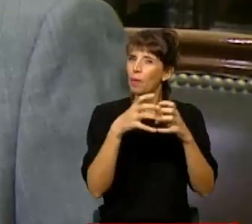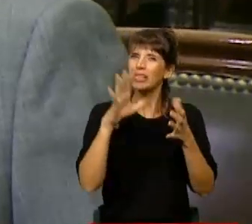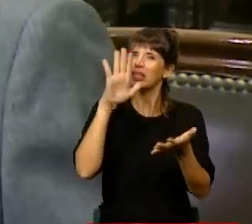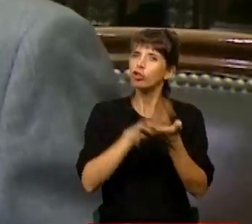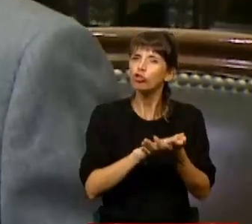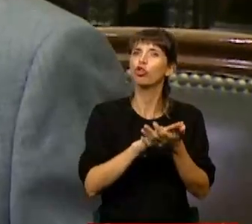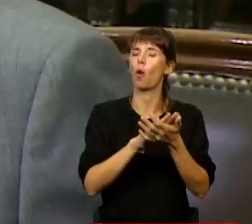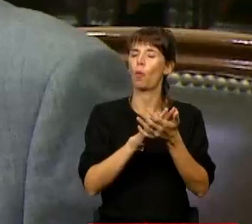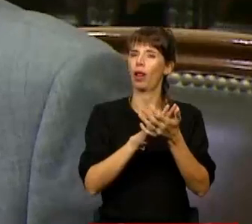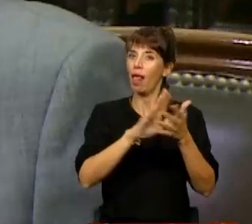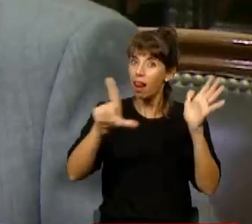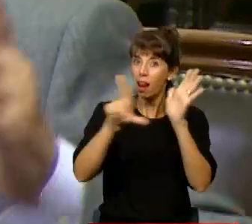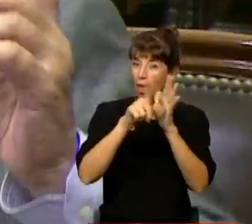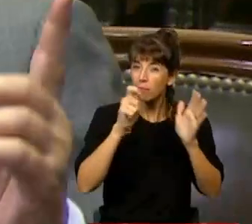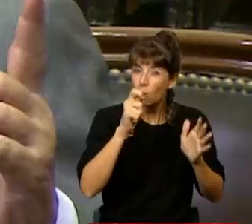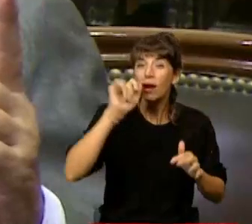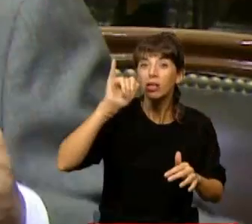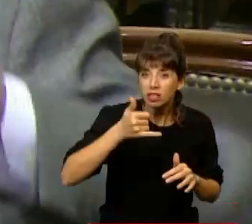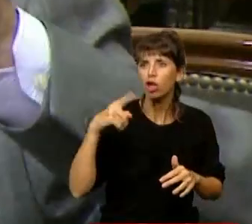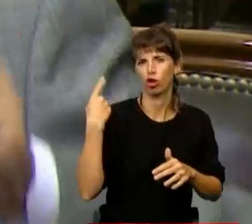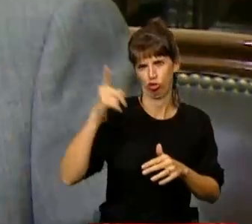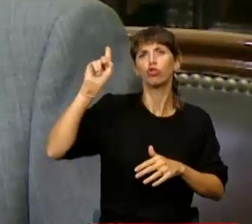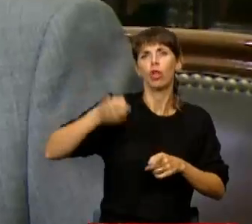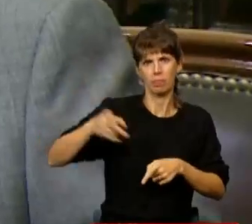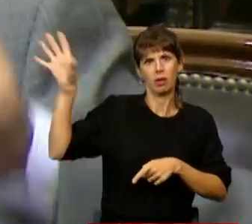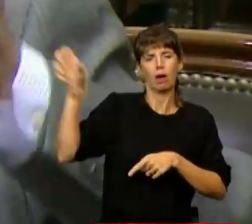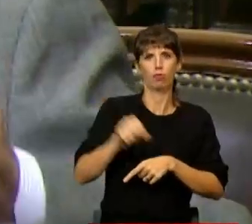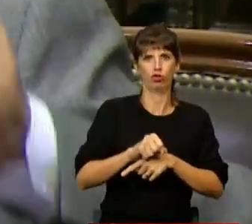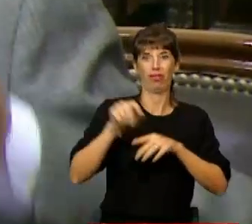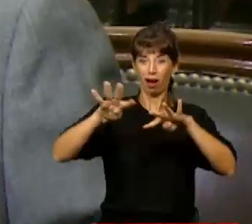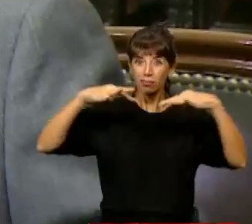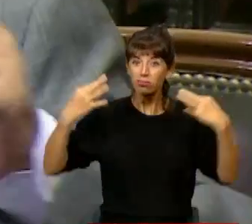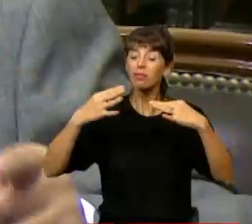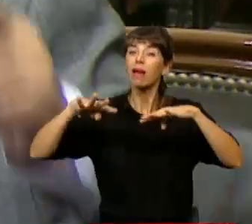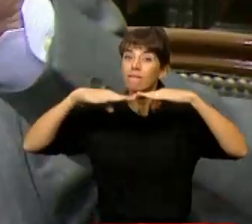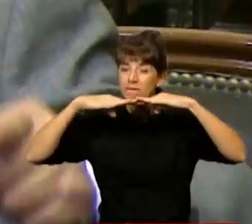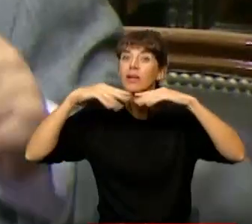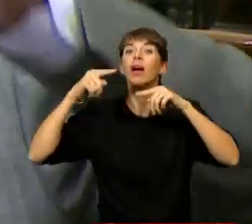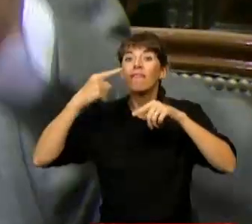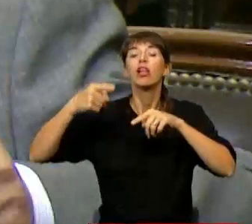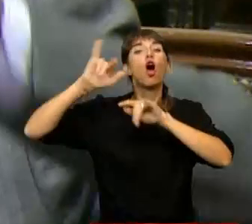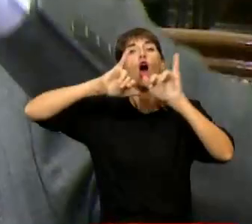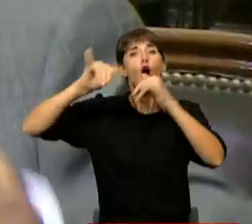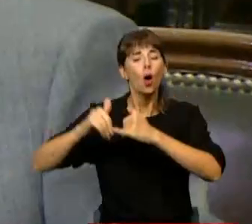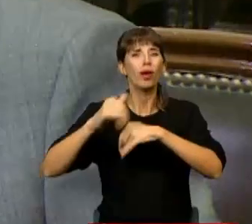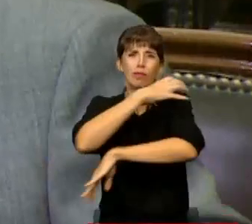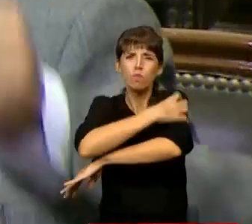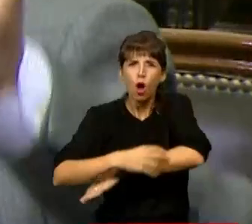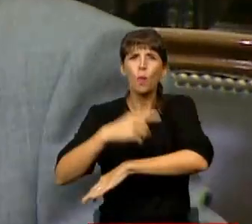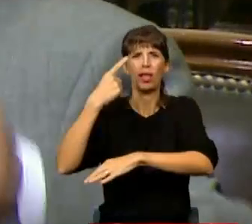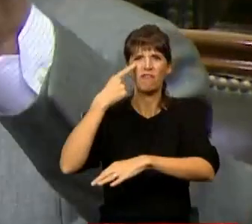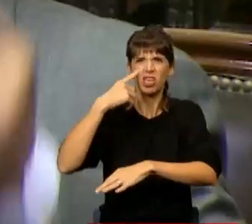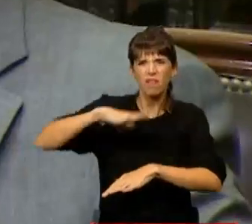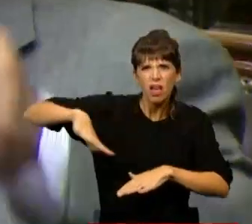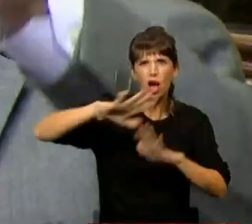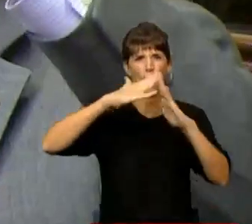nosotros vamos a traer también a la tribuna, por favor, silencio, a todos esos jóvenes humildes que viven en las villas, que